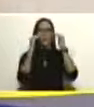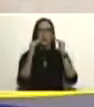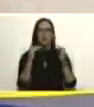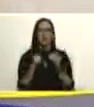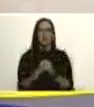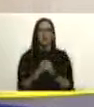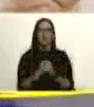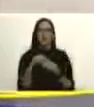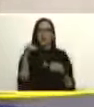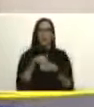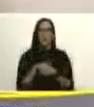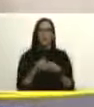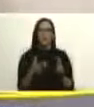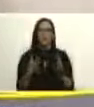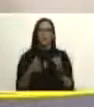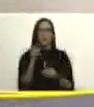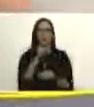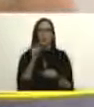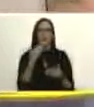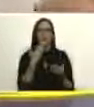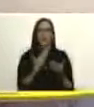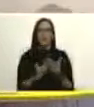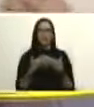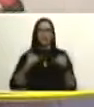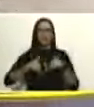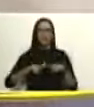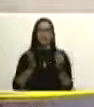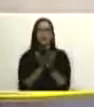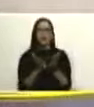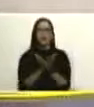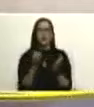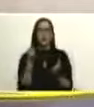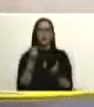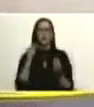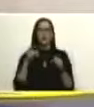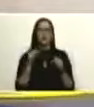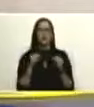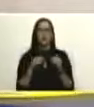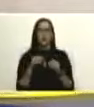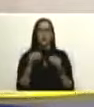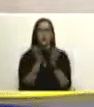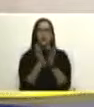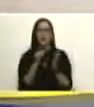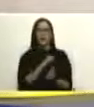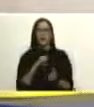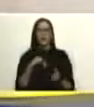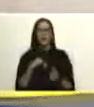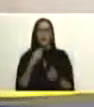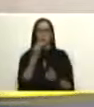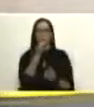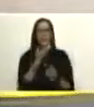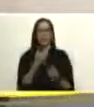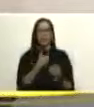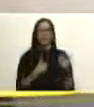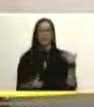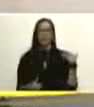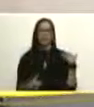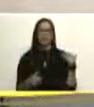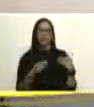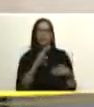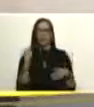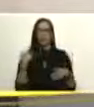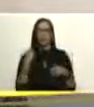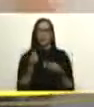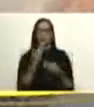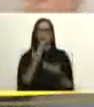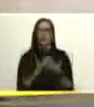votos ganados. Porque la gente es agradecida, porque sus hijos van a estudiar como que si esto fuera una escuela privada. Demasiado bello, presidente. No tenemos cómo